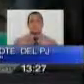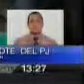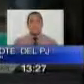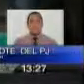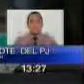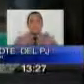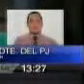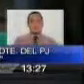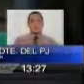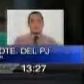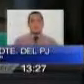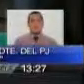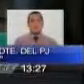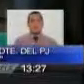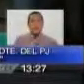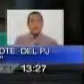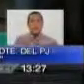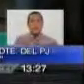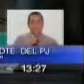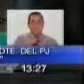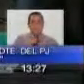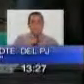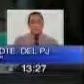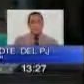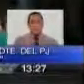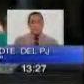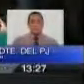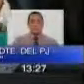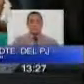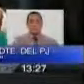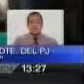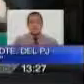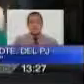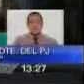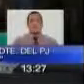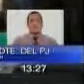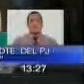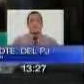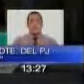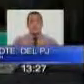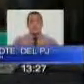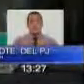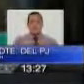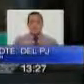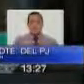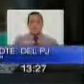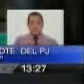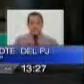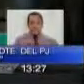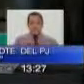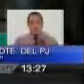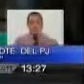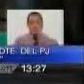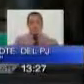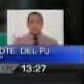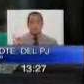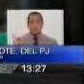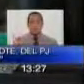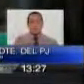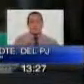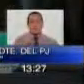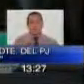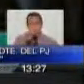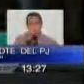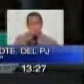remitidas a la Procuraduría del Ministerio de Defensa para que pudieran ser empleadas en el juicio nacional. Y